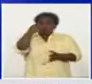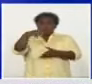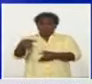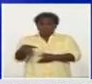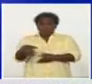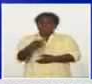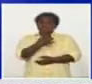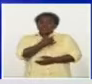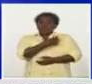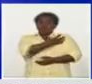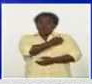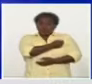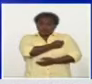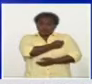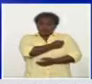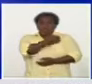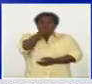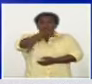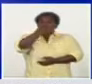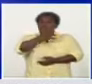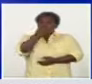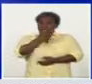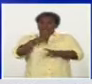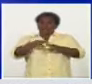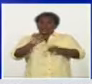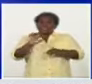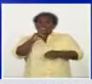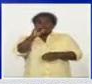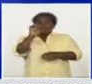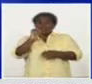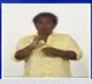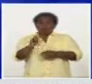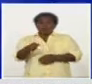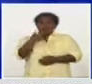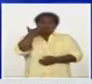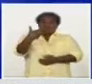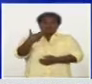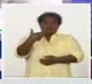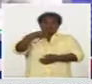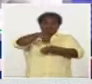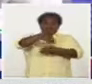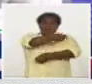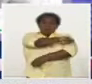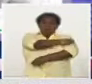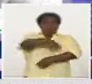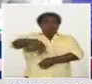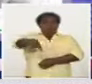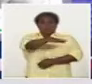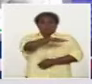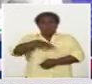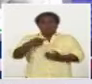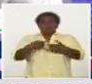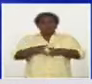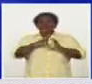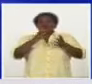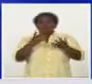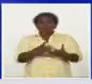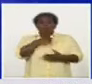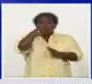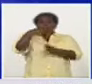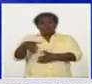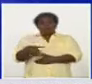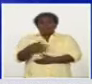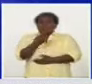hincapié realmente en algunas por el nivel de conocimiento público, Correcto. social que pueden tener las personas sobre ellas, pero todas nos duelen. Todas son muy